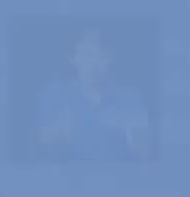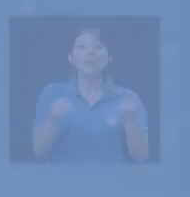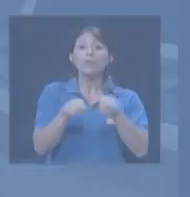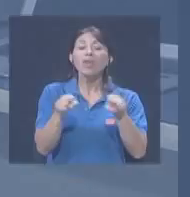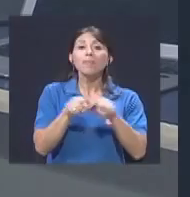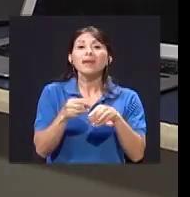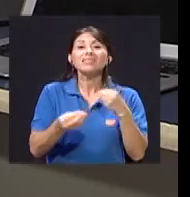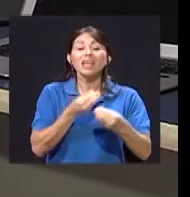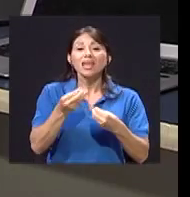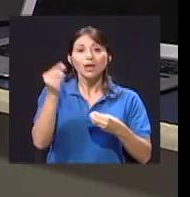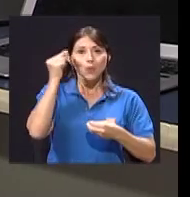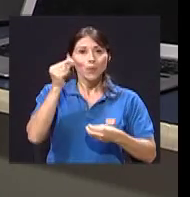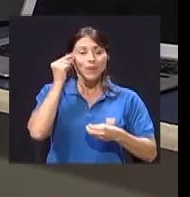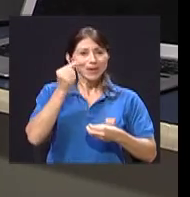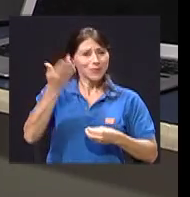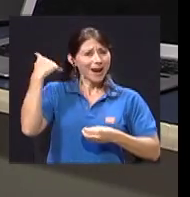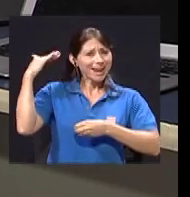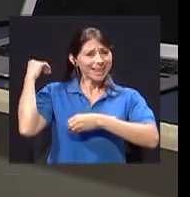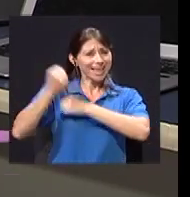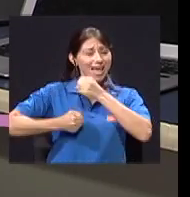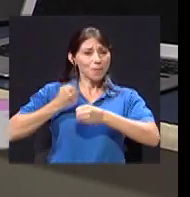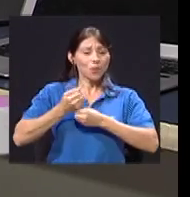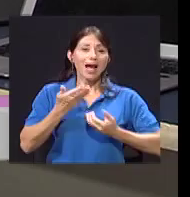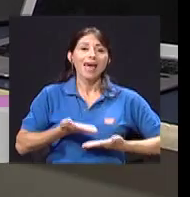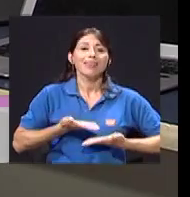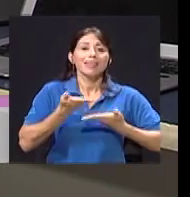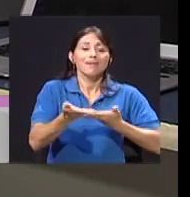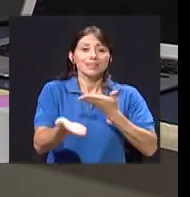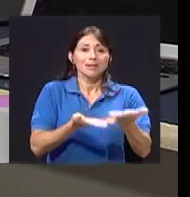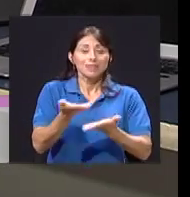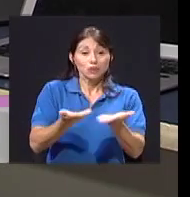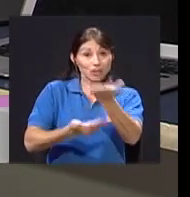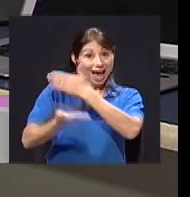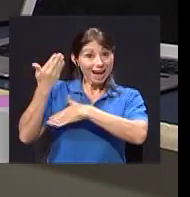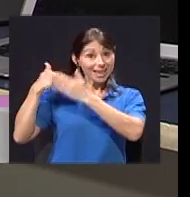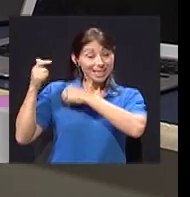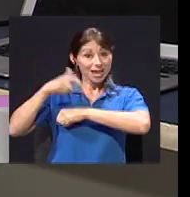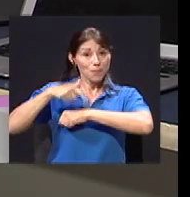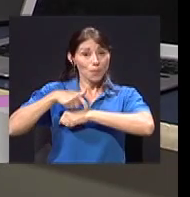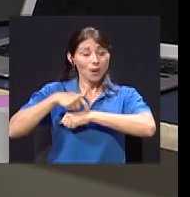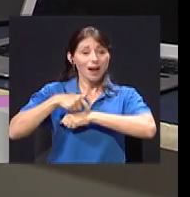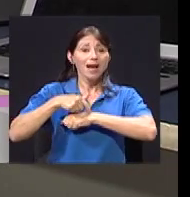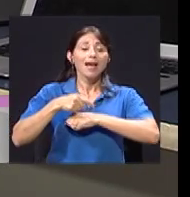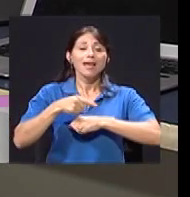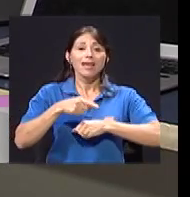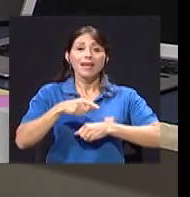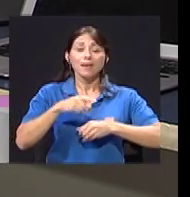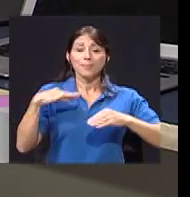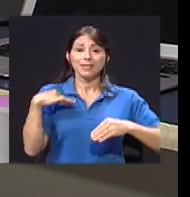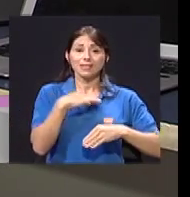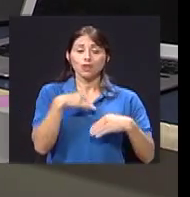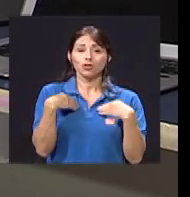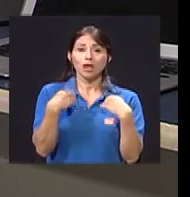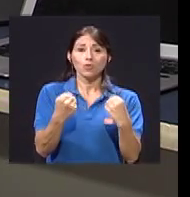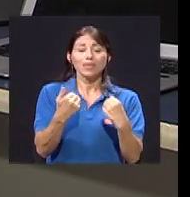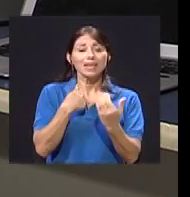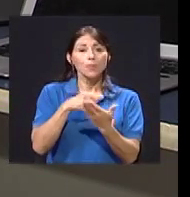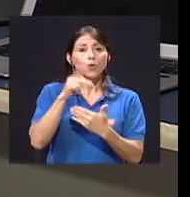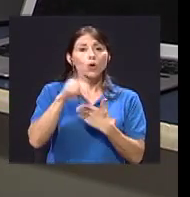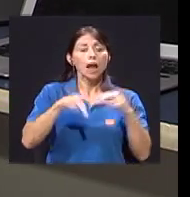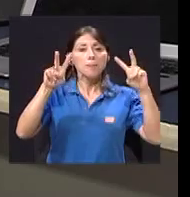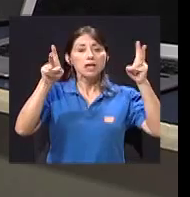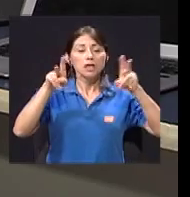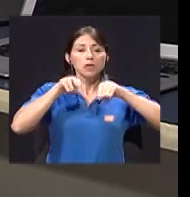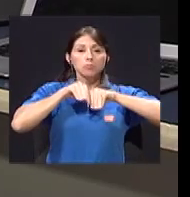benefactor, que además era prestador de servicios. En aquella época el Ministerio de Salud tenía los programas sobre